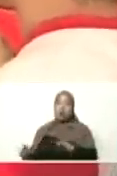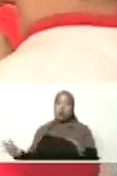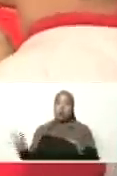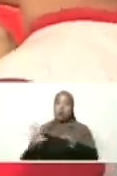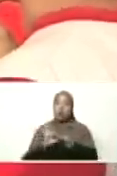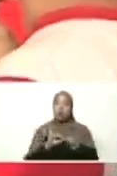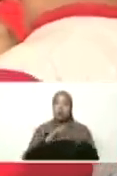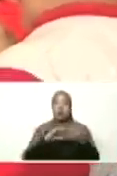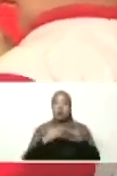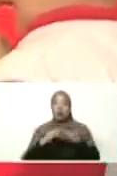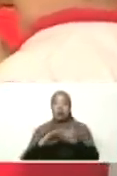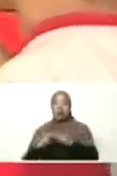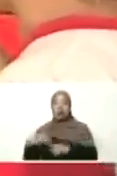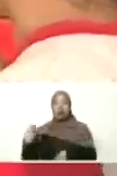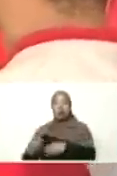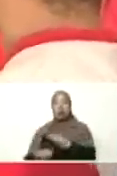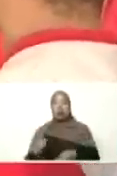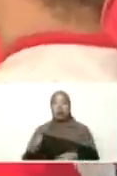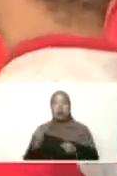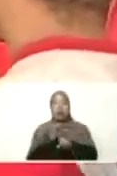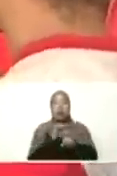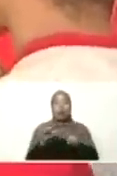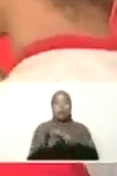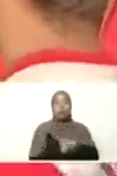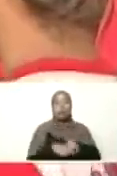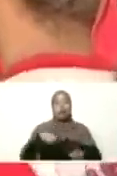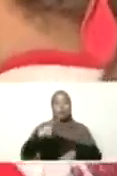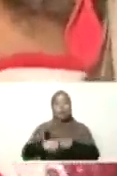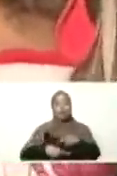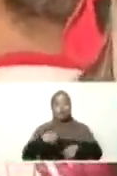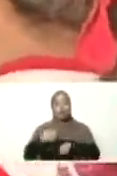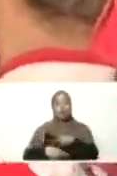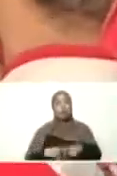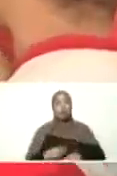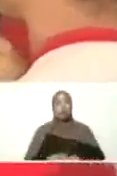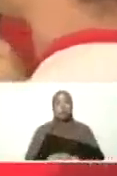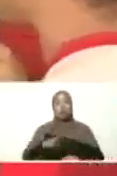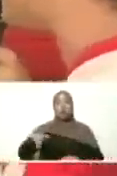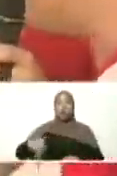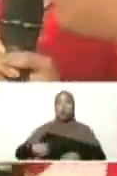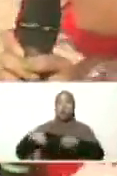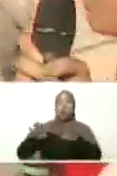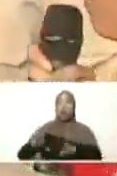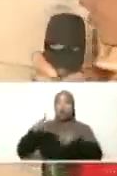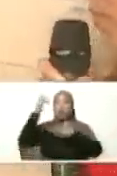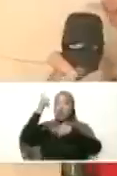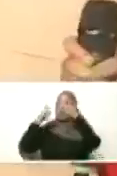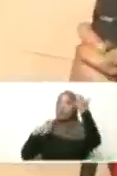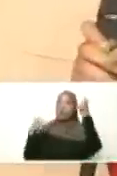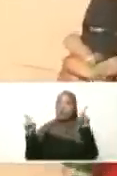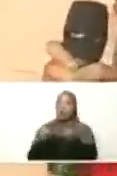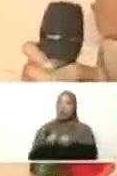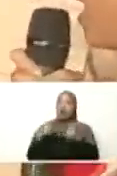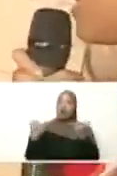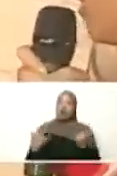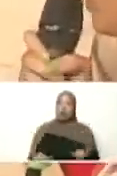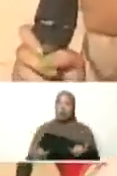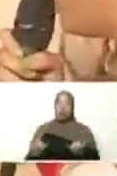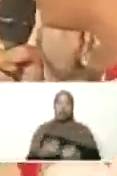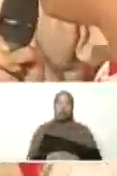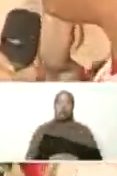Comunera venimos consolidando ese encadenamiento correcto, productivo. Correcto. Es un mandato que nos dejó el comandante Chávez, que estamos dispuestos y